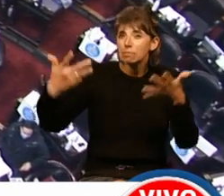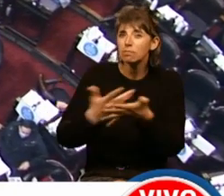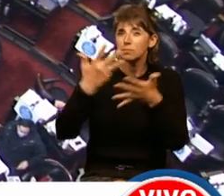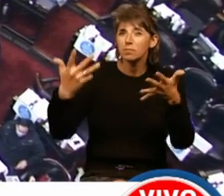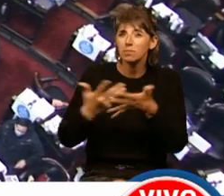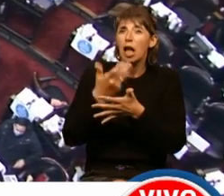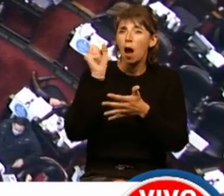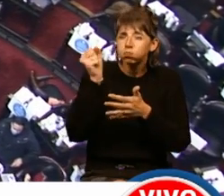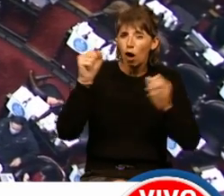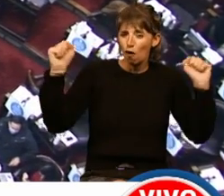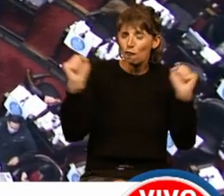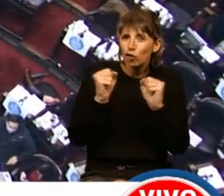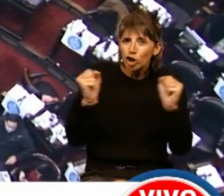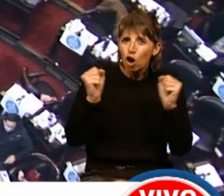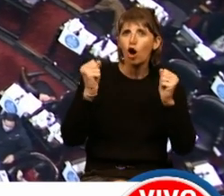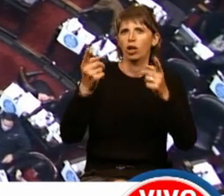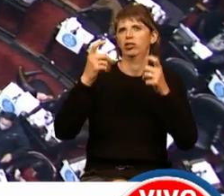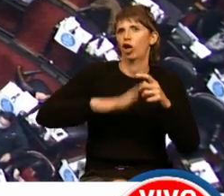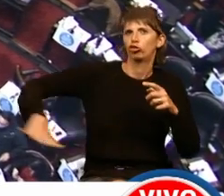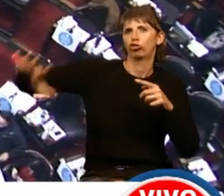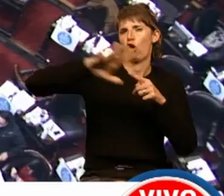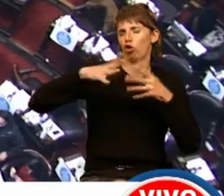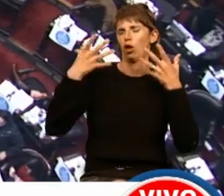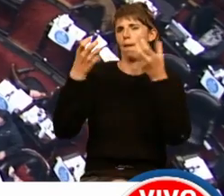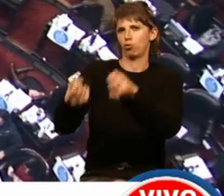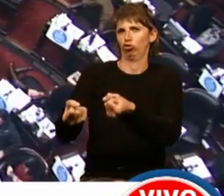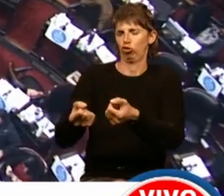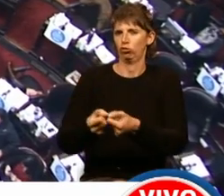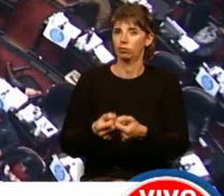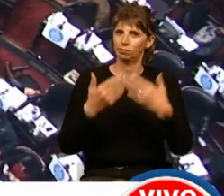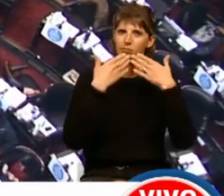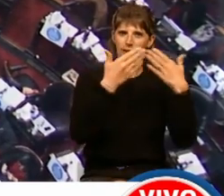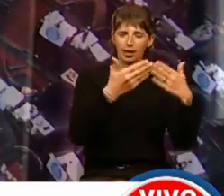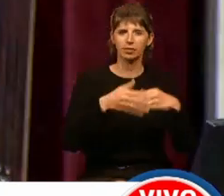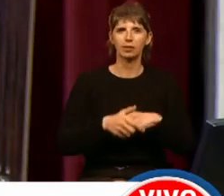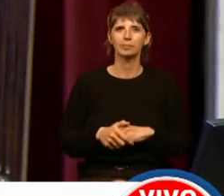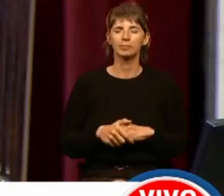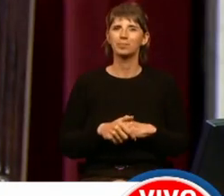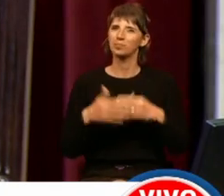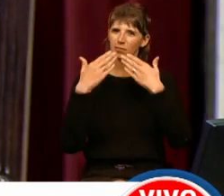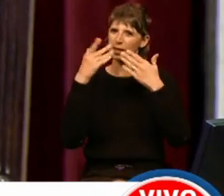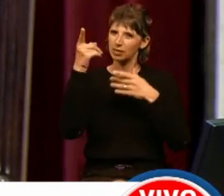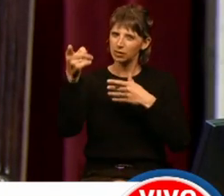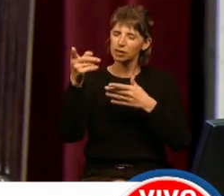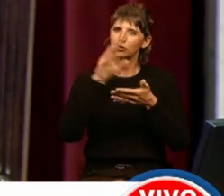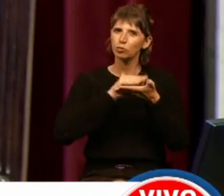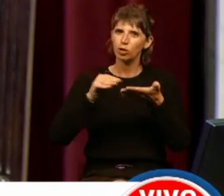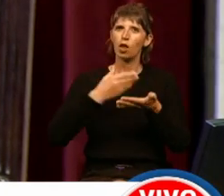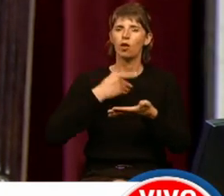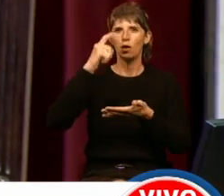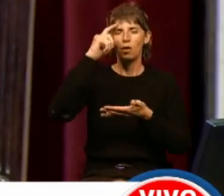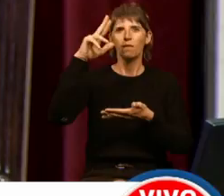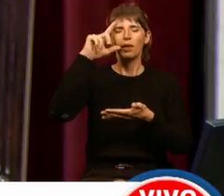necesita del apoyo de todos gracias señor presidente gracias a usted diputado ferreira